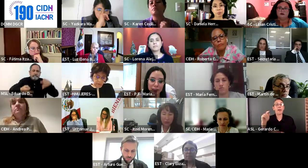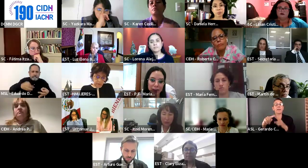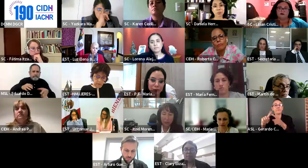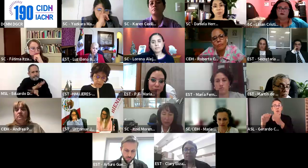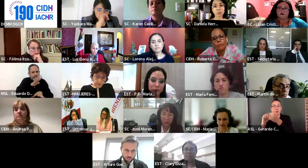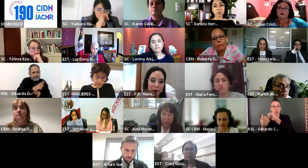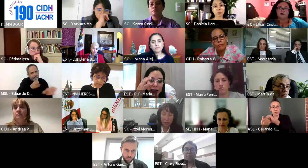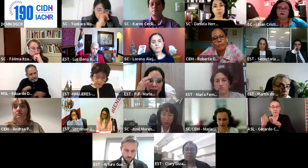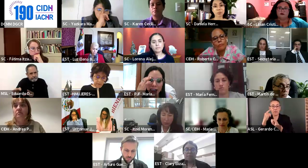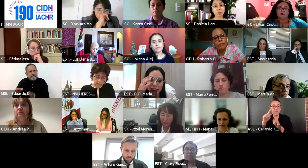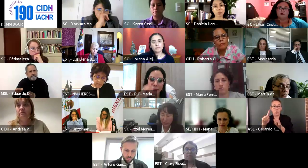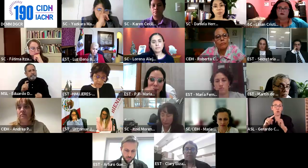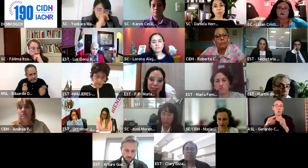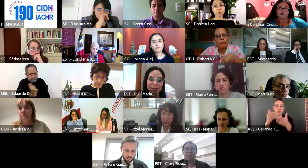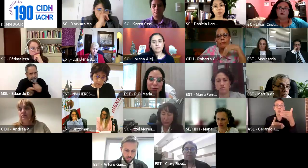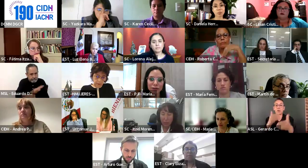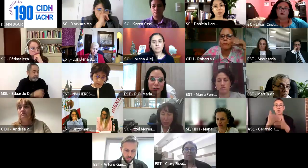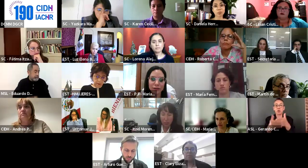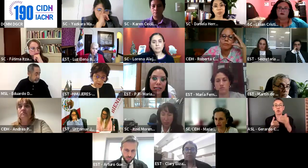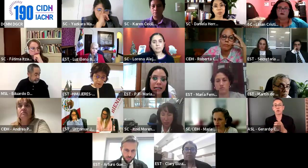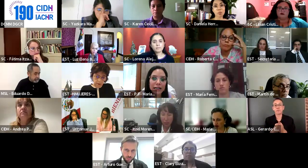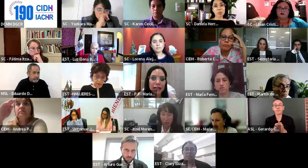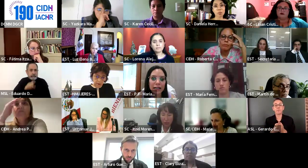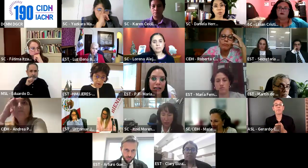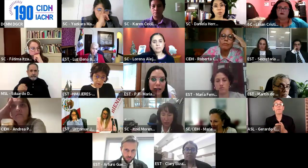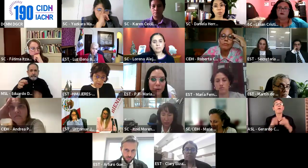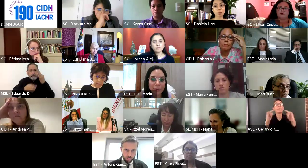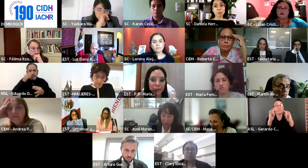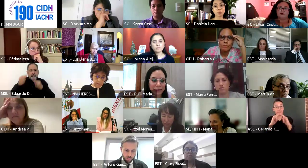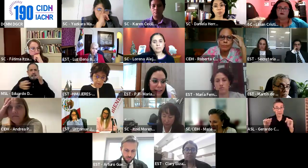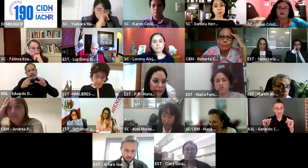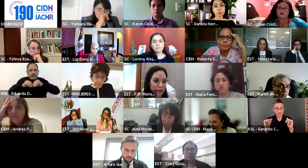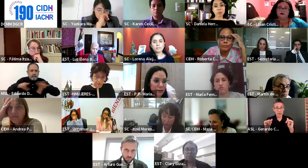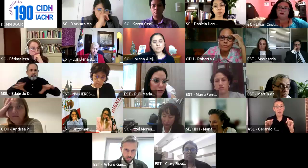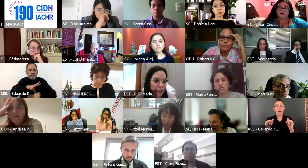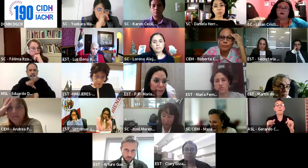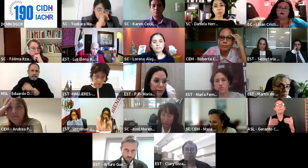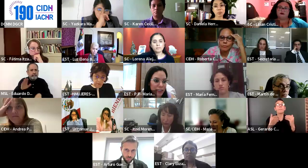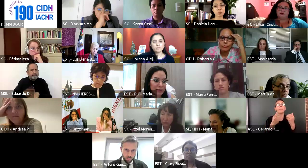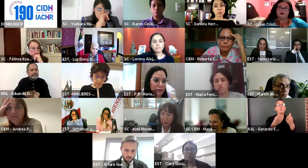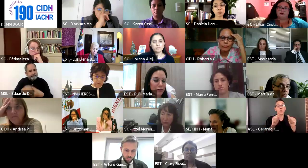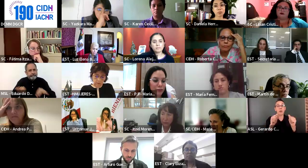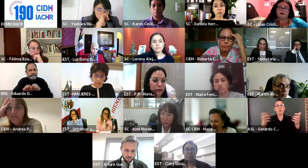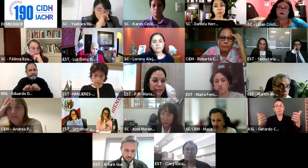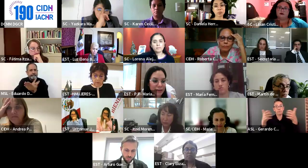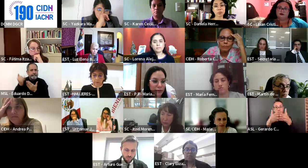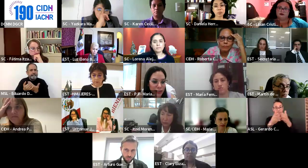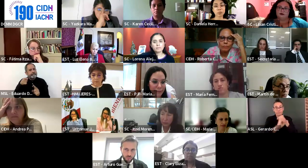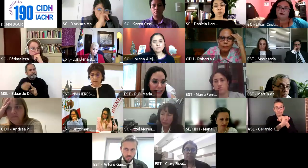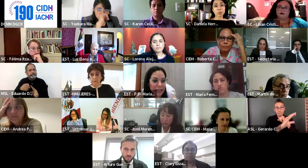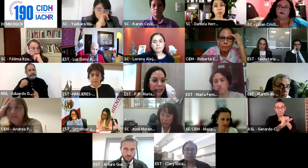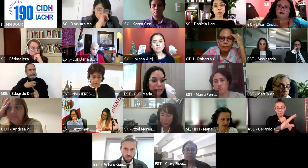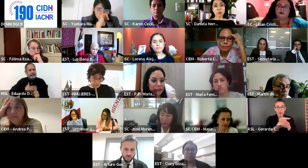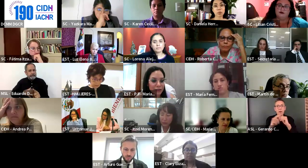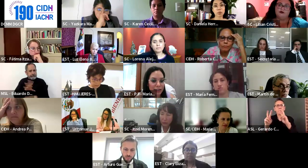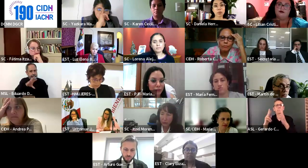Por otro lado, las labores de difusión que complementaron con el proyecto Justicia